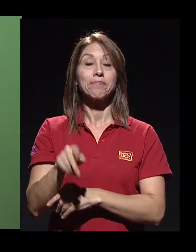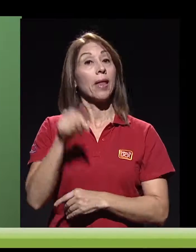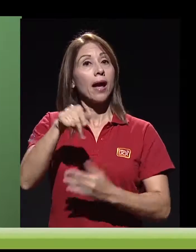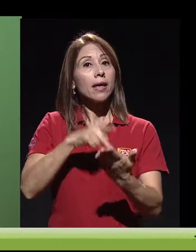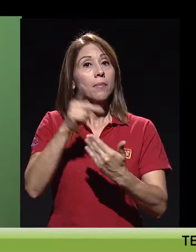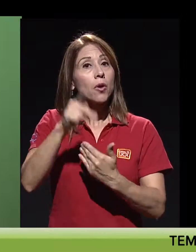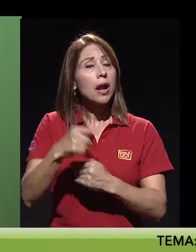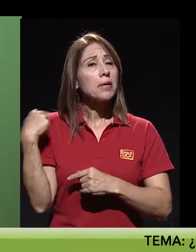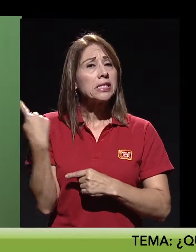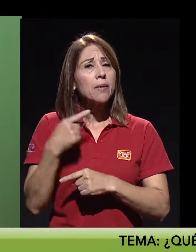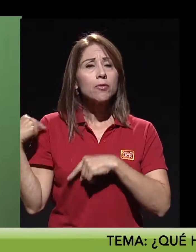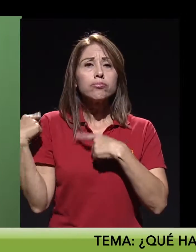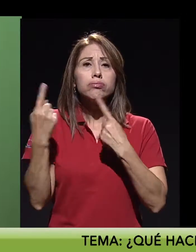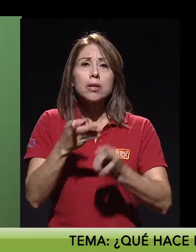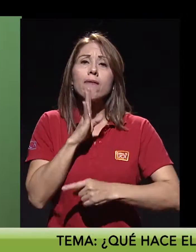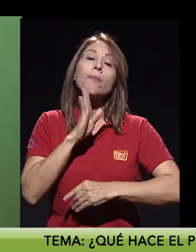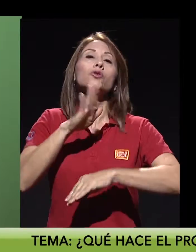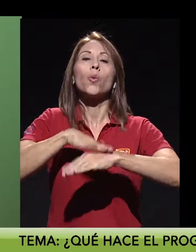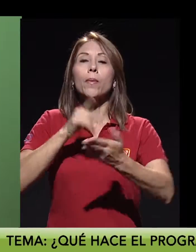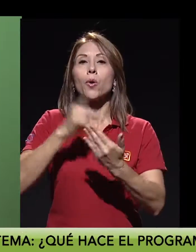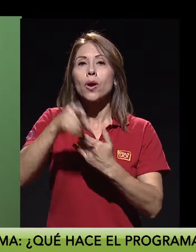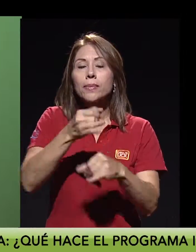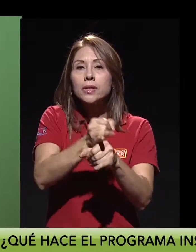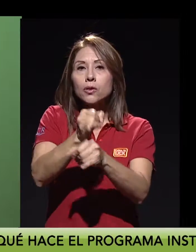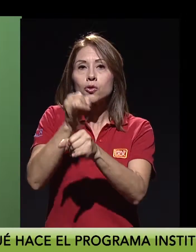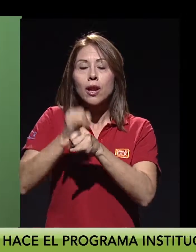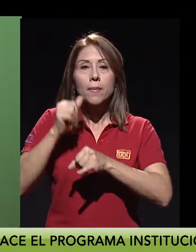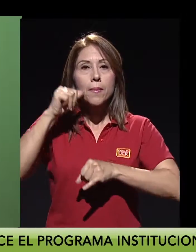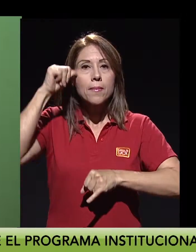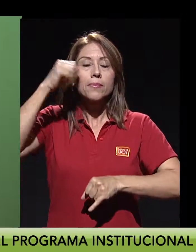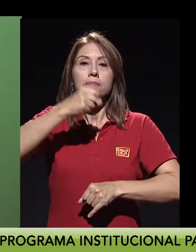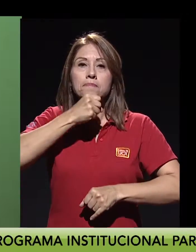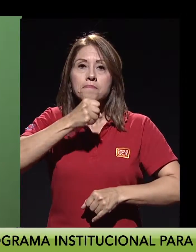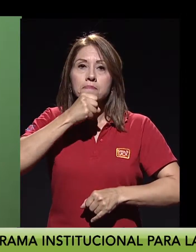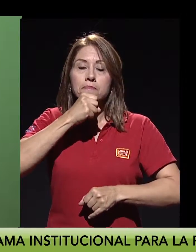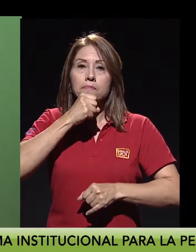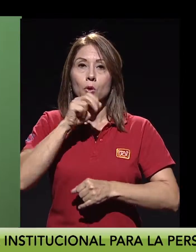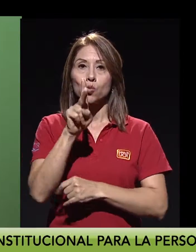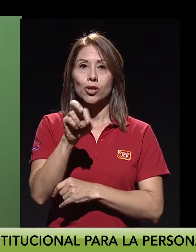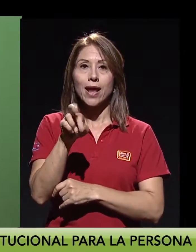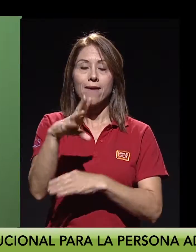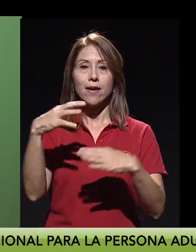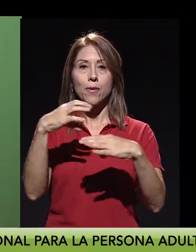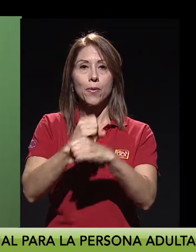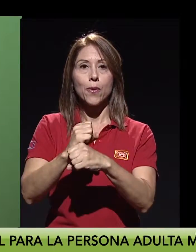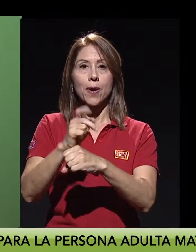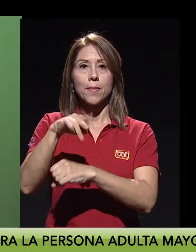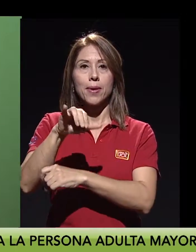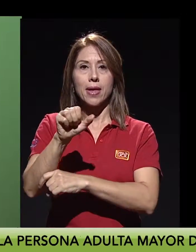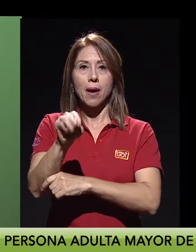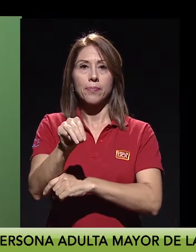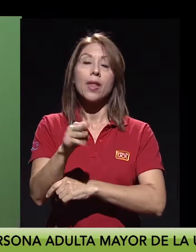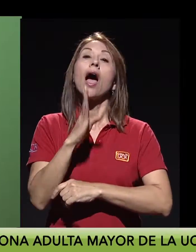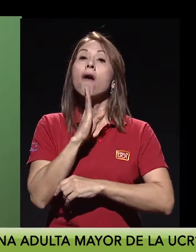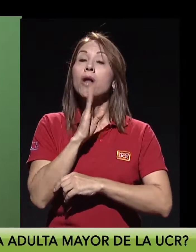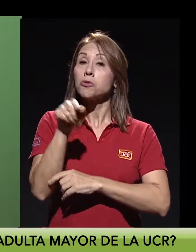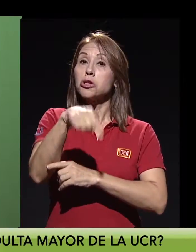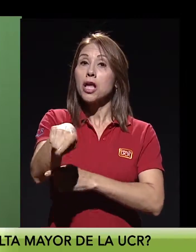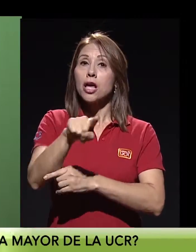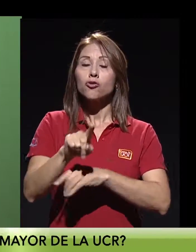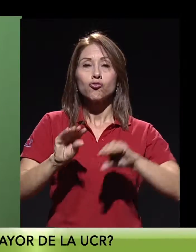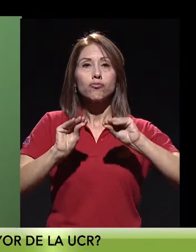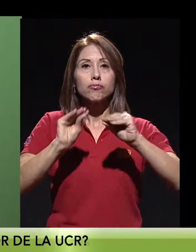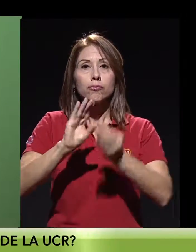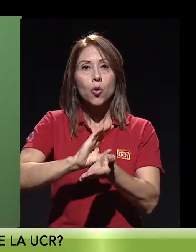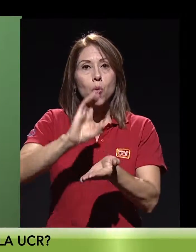constantemente le hablamos del programa institucional para la persona adulta mayor de la UCR, el PIAM. Hablamos sobre los cursos que ofrece y las experiencias